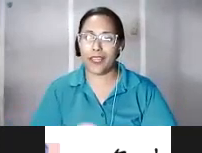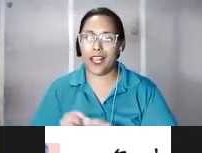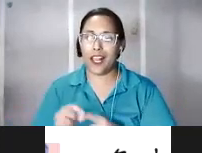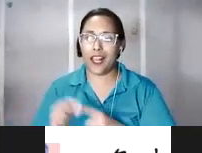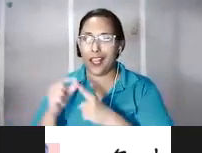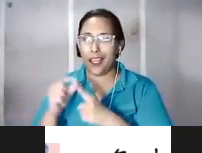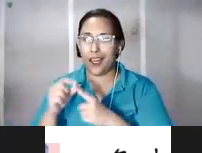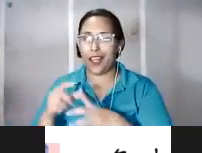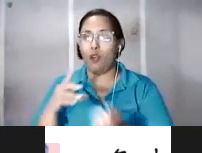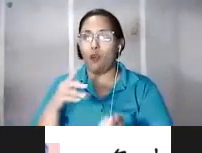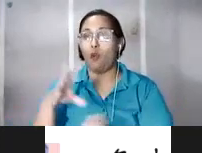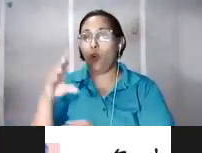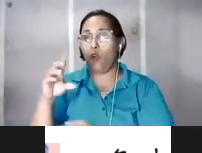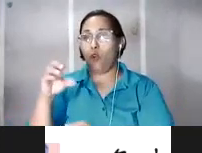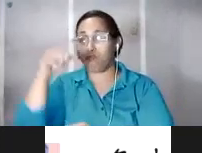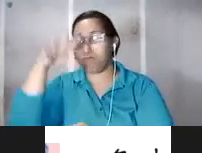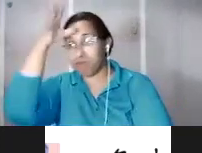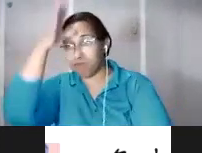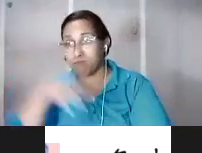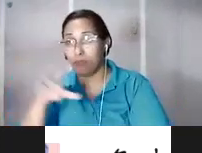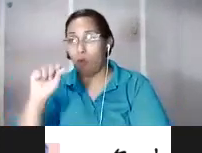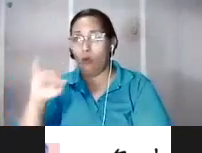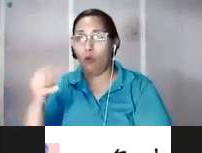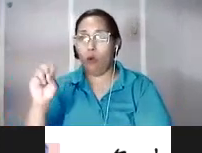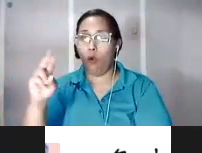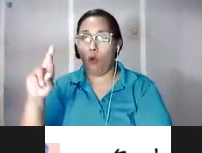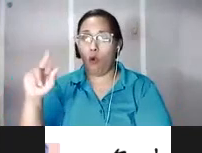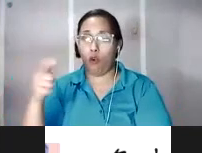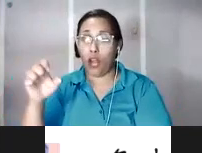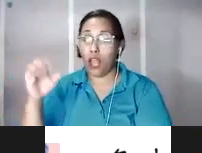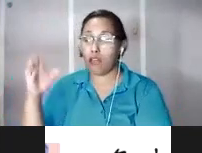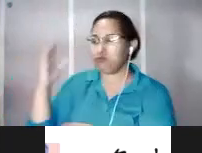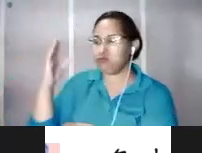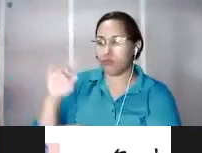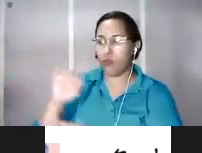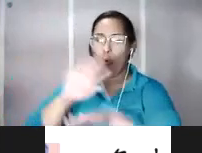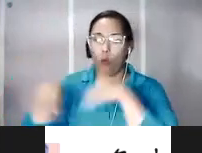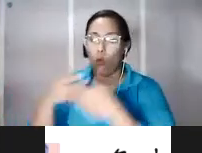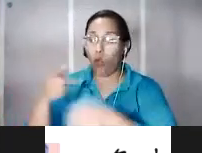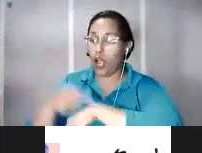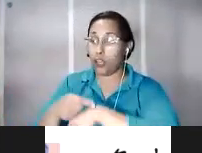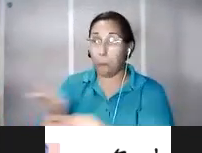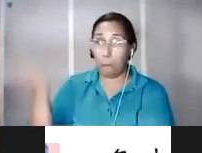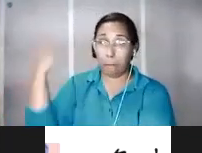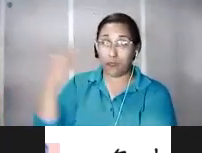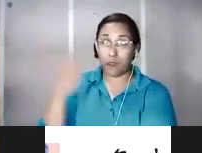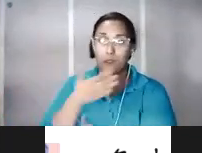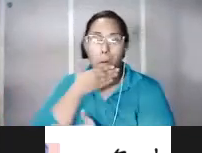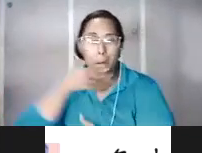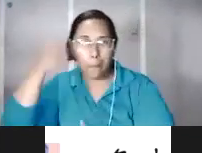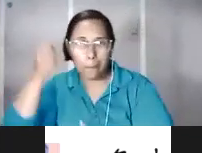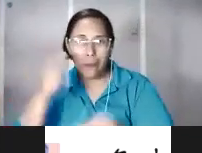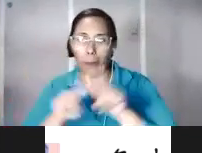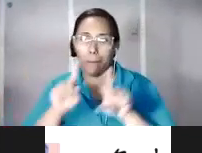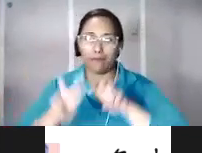Jorge Manrique, como a nuestro parecer todo tiempo pasado fue mejor, pero el